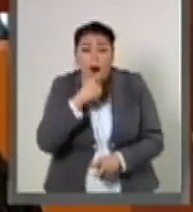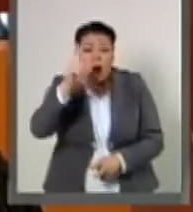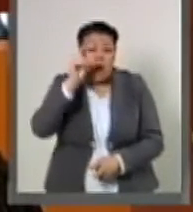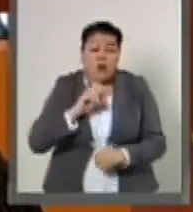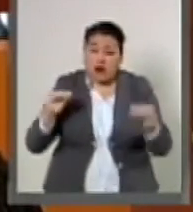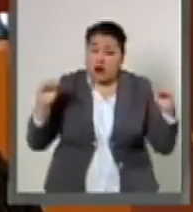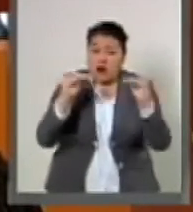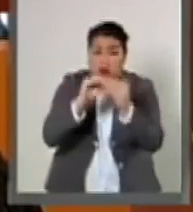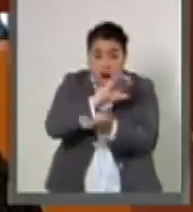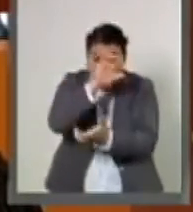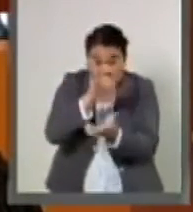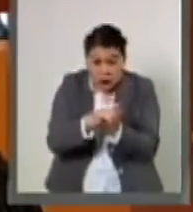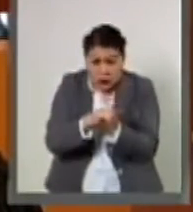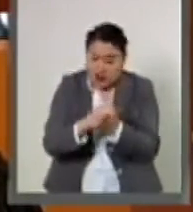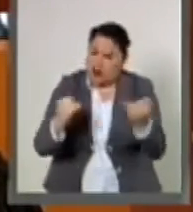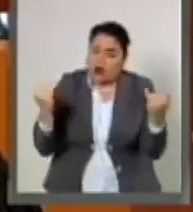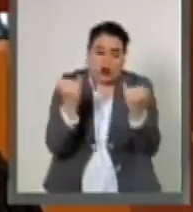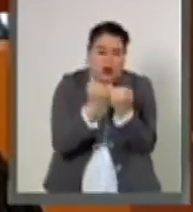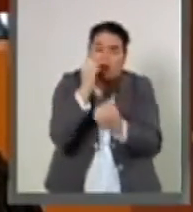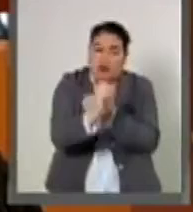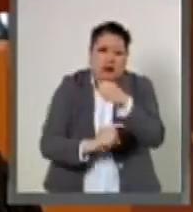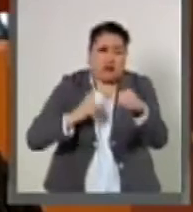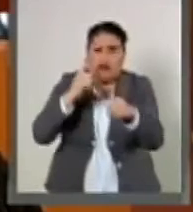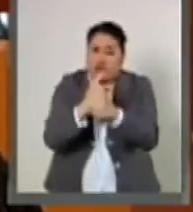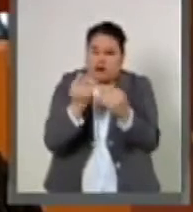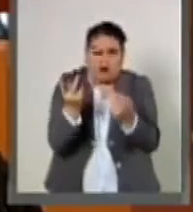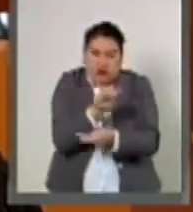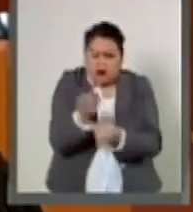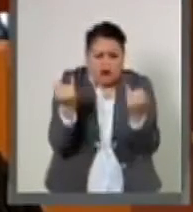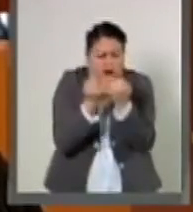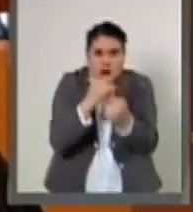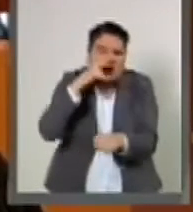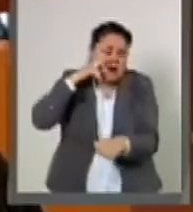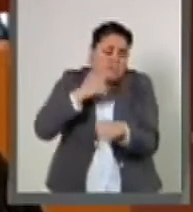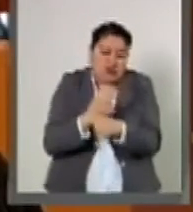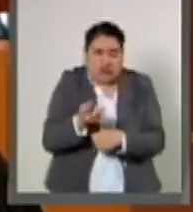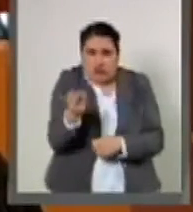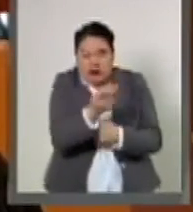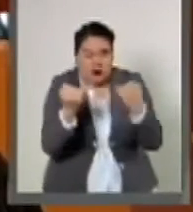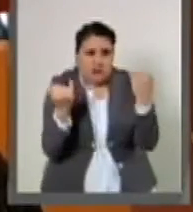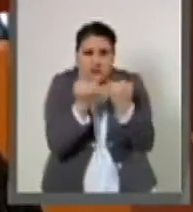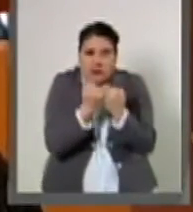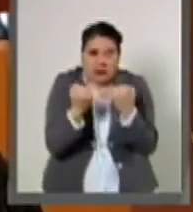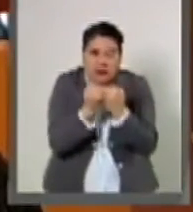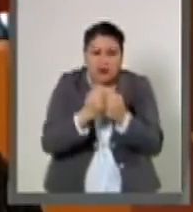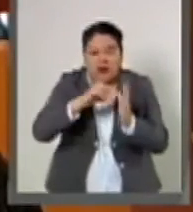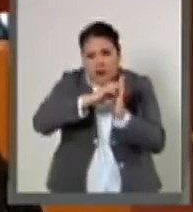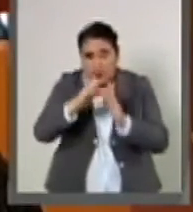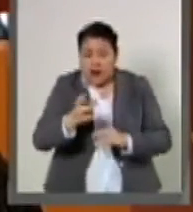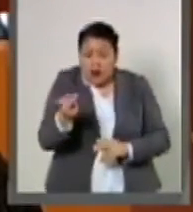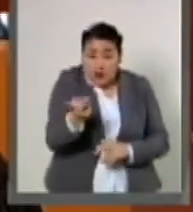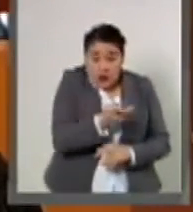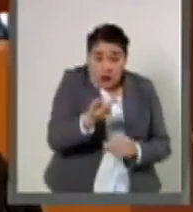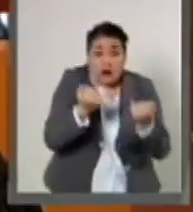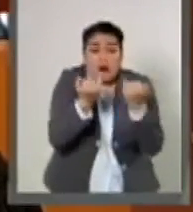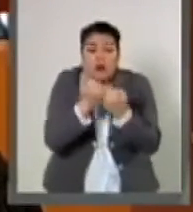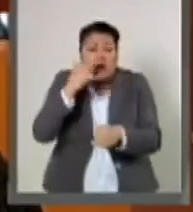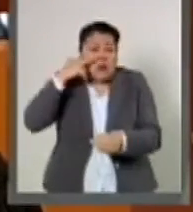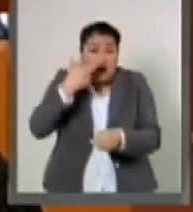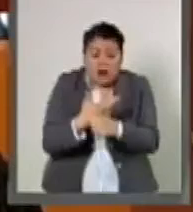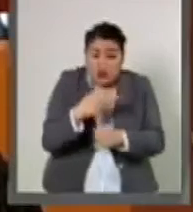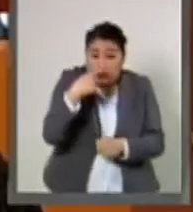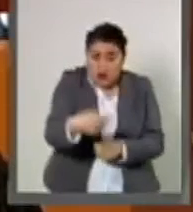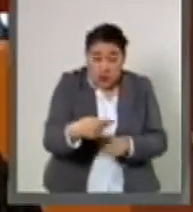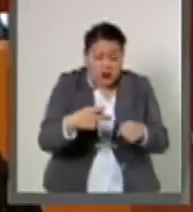de las mismas condiciones, derechos y obligaciones, por ejemplo, a contribuir cada uno por su parte a